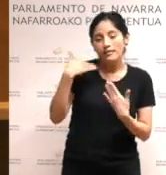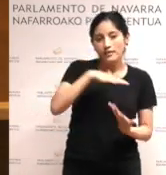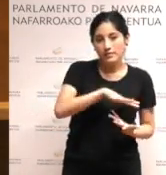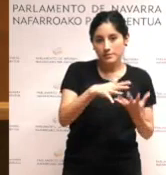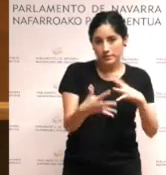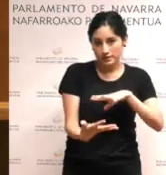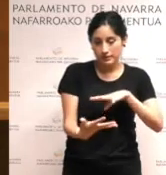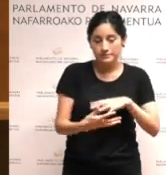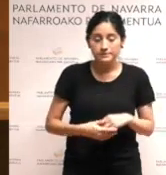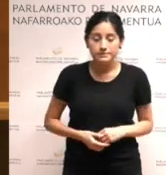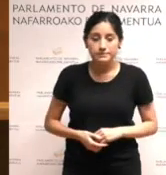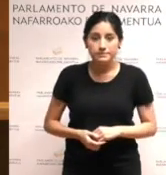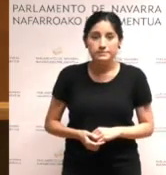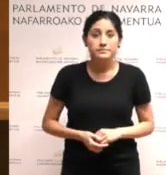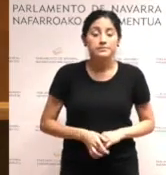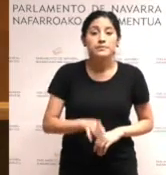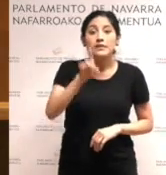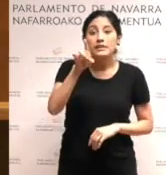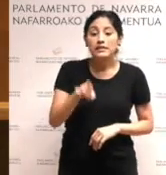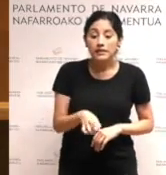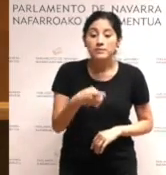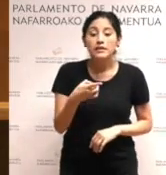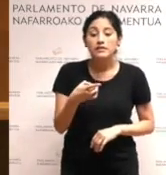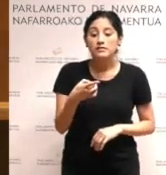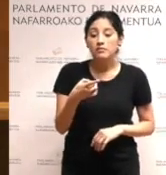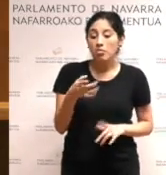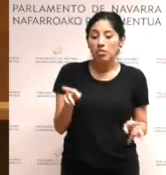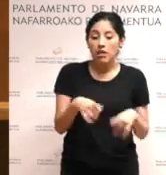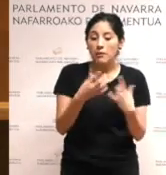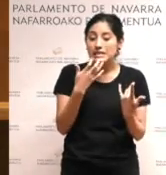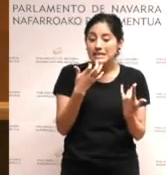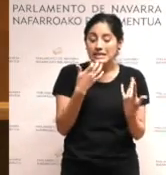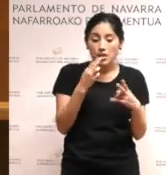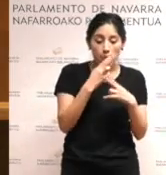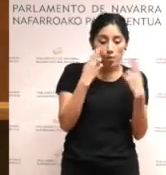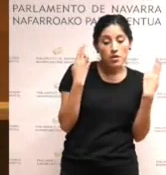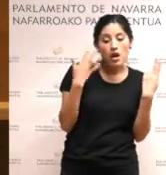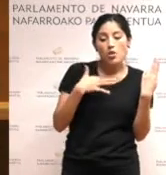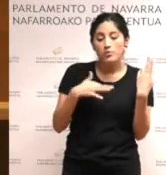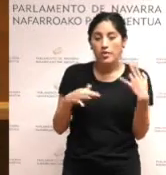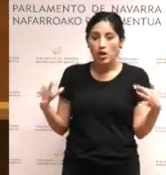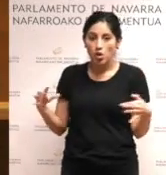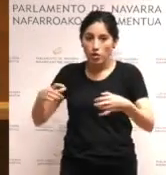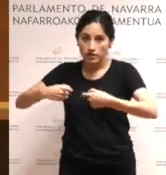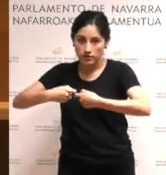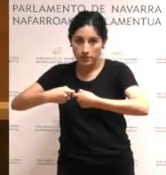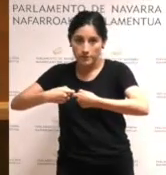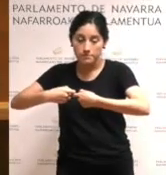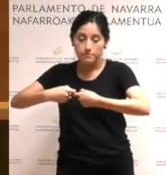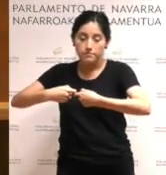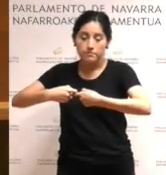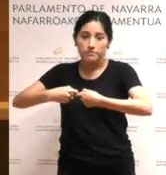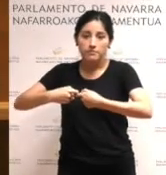por supuesto, de si los centros son de la red pública o de la red concertada. Medida, desde luego, que desde UPN compartimos y así